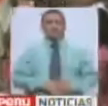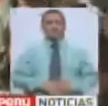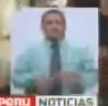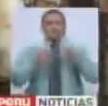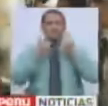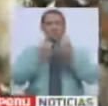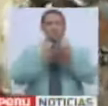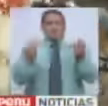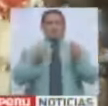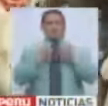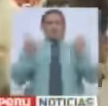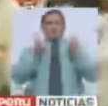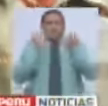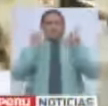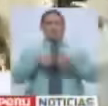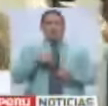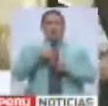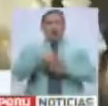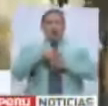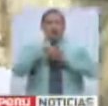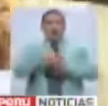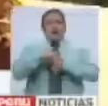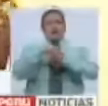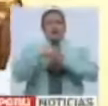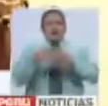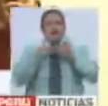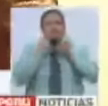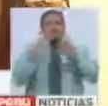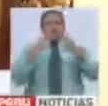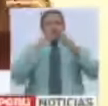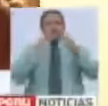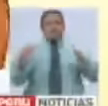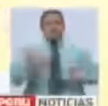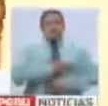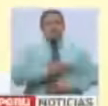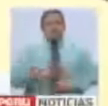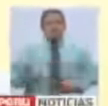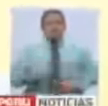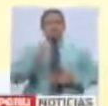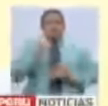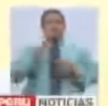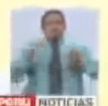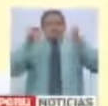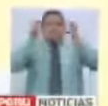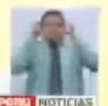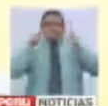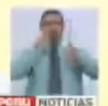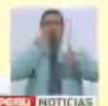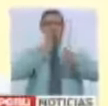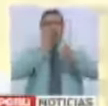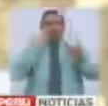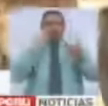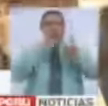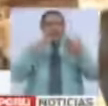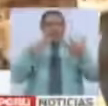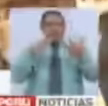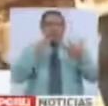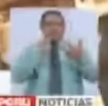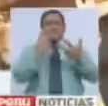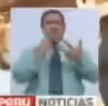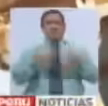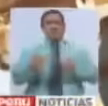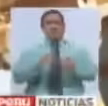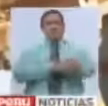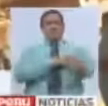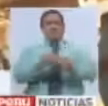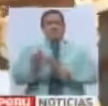En medio de aplausos y en caballos llegaron hasta el Palacio Municipal los tres Reyes Magos, Melchor, Gaspar y Baltasar. En esta